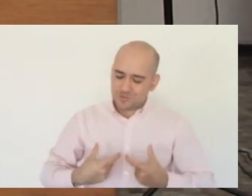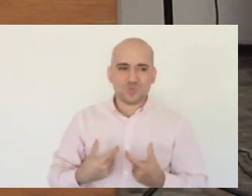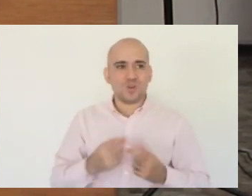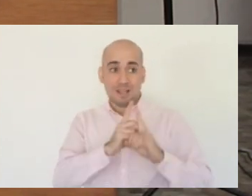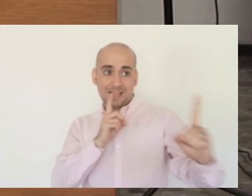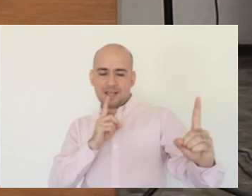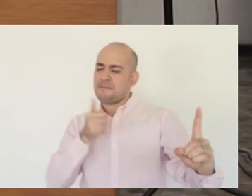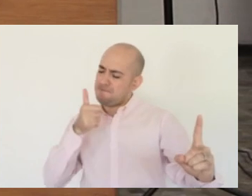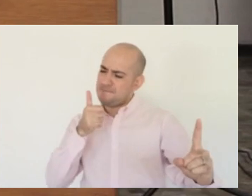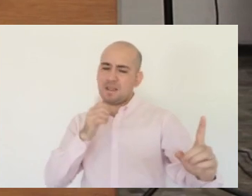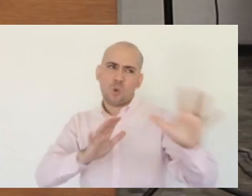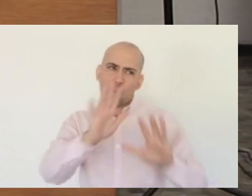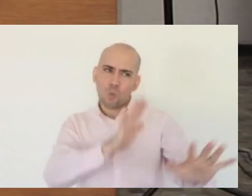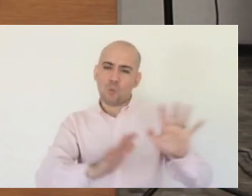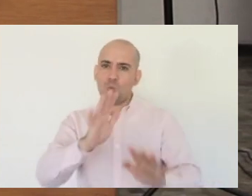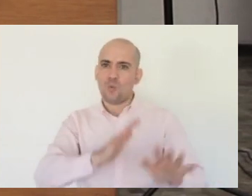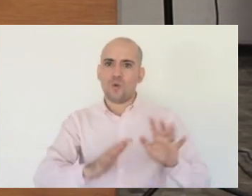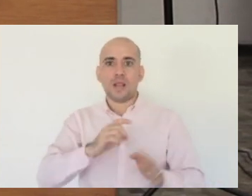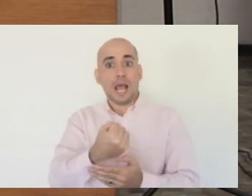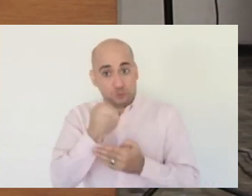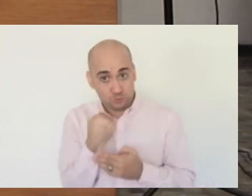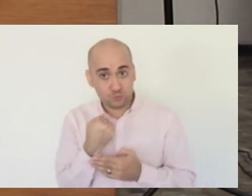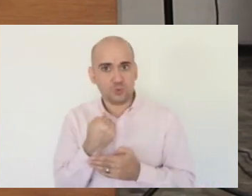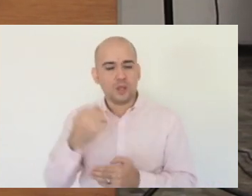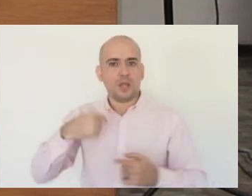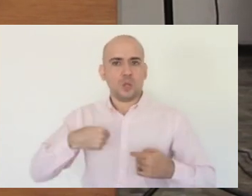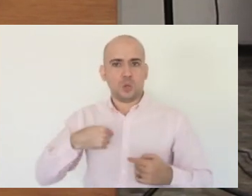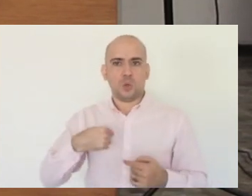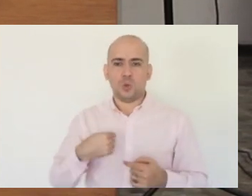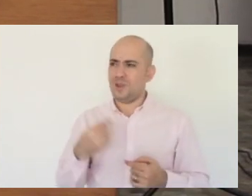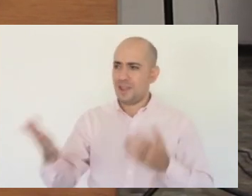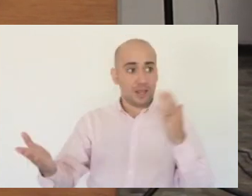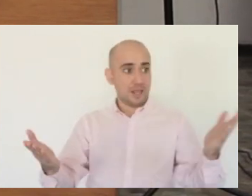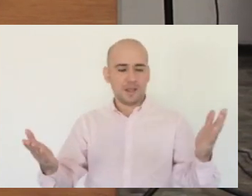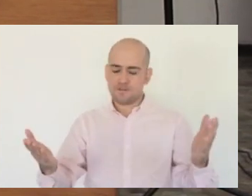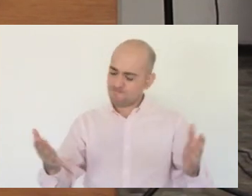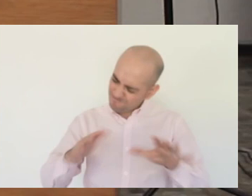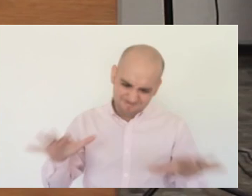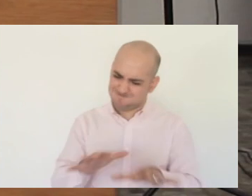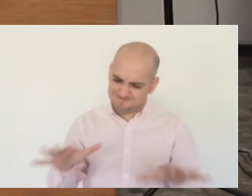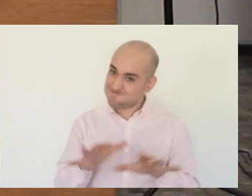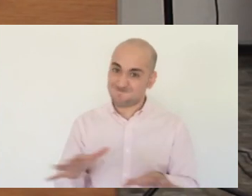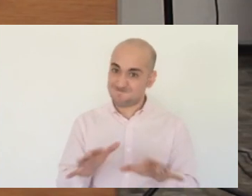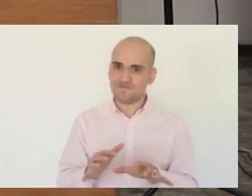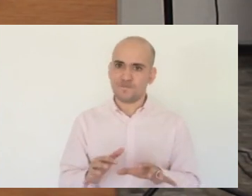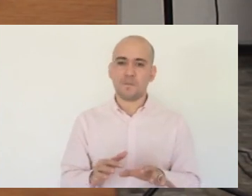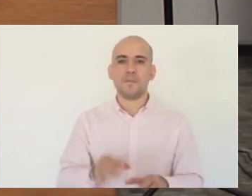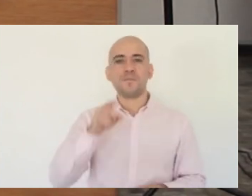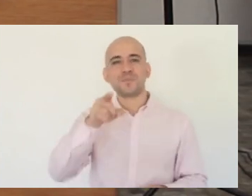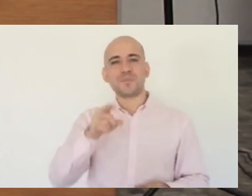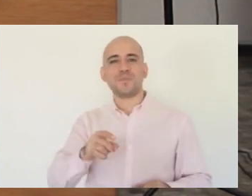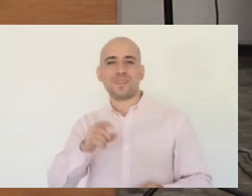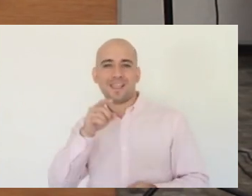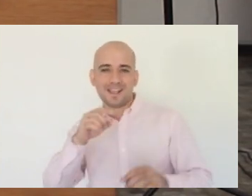nuestra razón de ser, otorgan sentido a nuestro quehacer y brindan una dimensión de trascendencia a nuestras vidas.